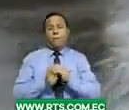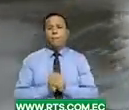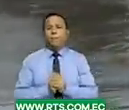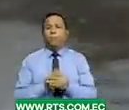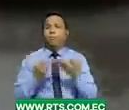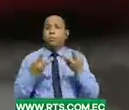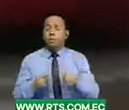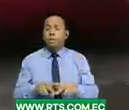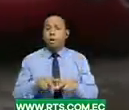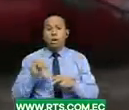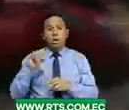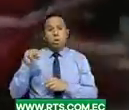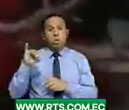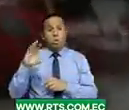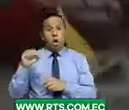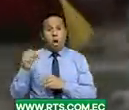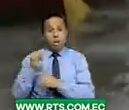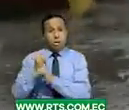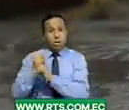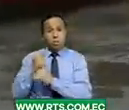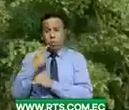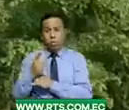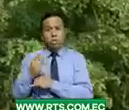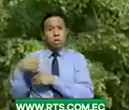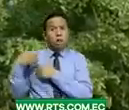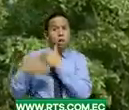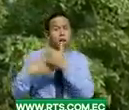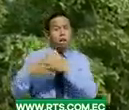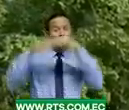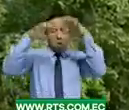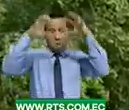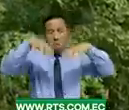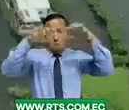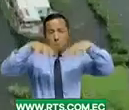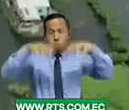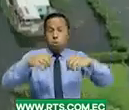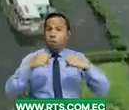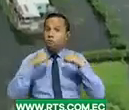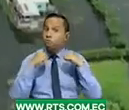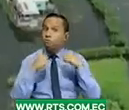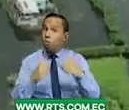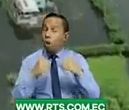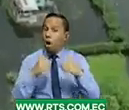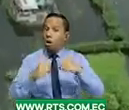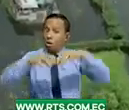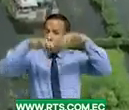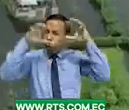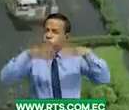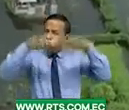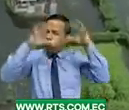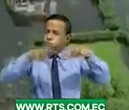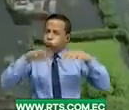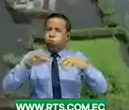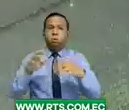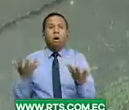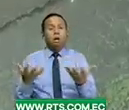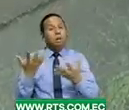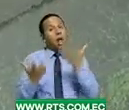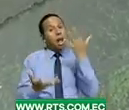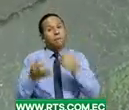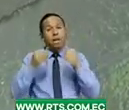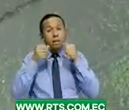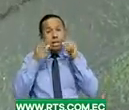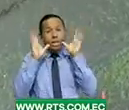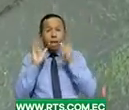Inocar resalta que este fenómeno del Niño que se aproxima sería bastante fuerte y estaría en Ecuador desde diciembre de este